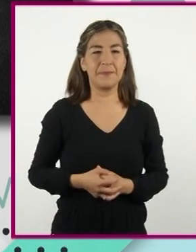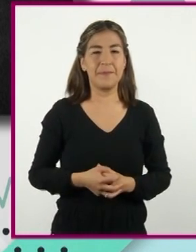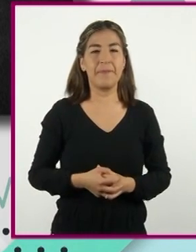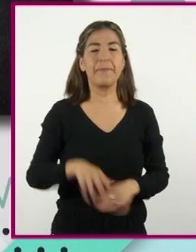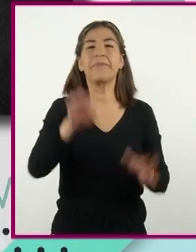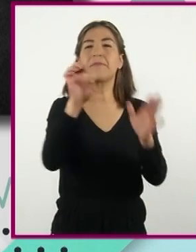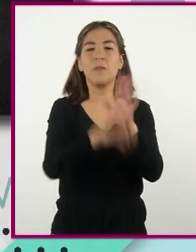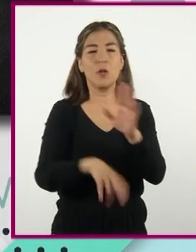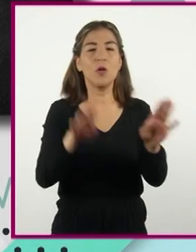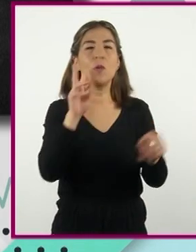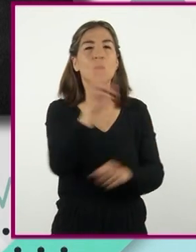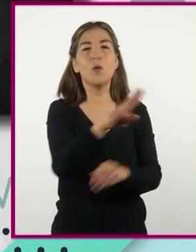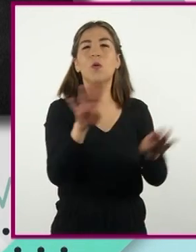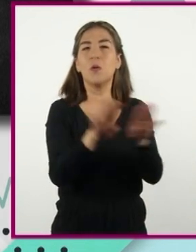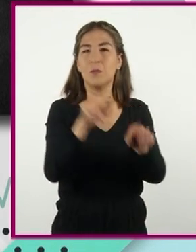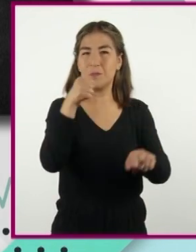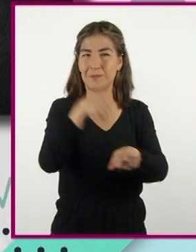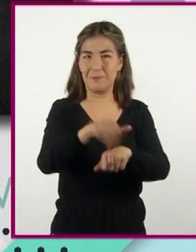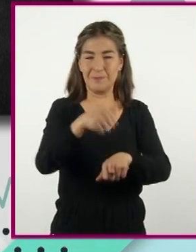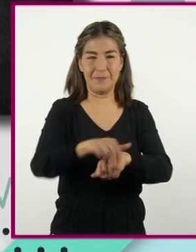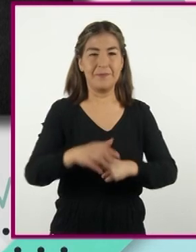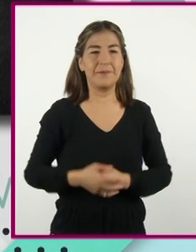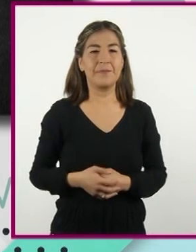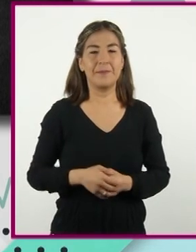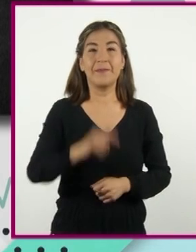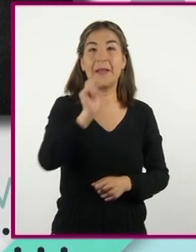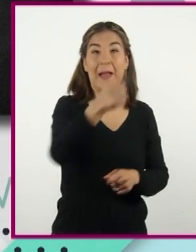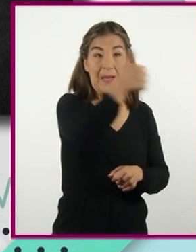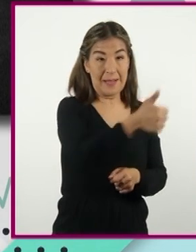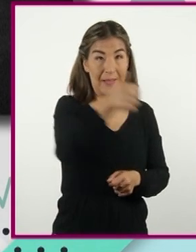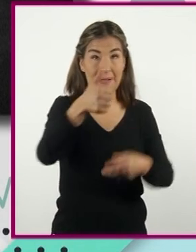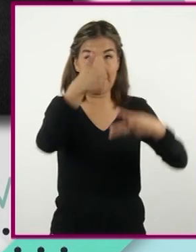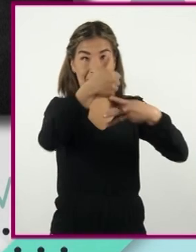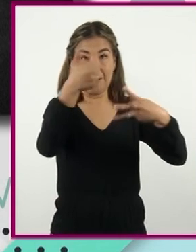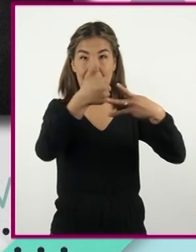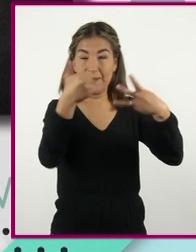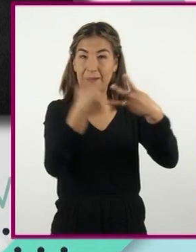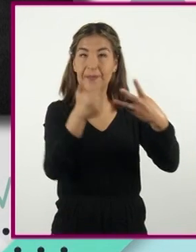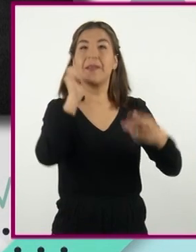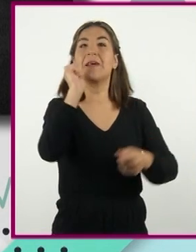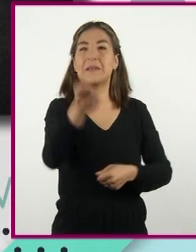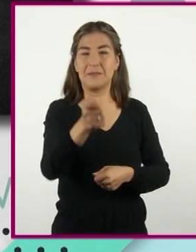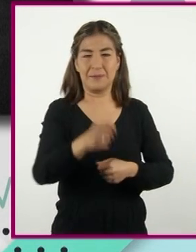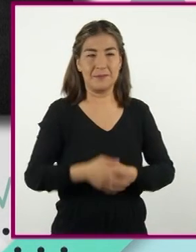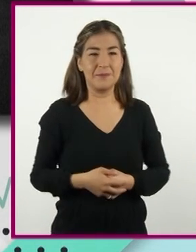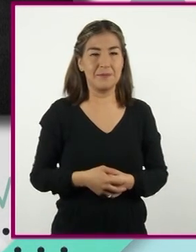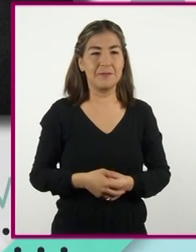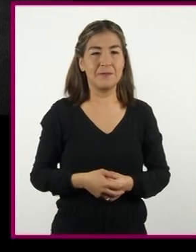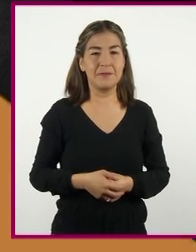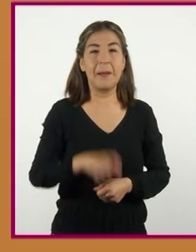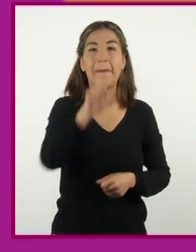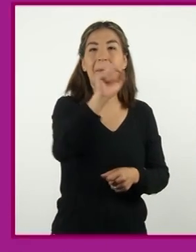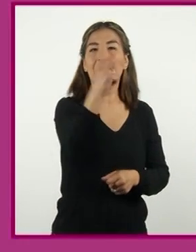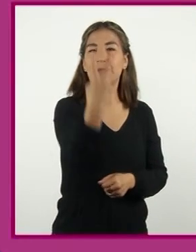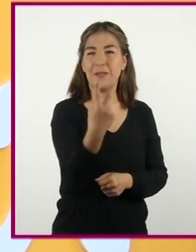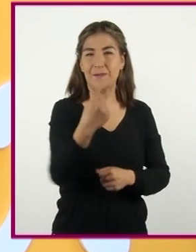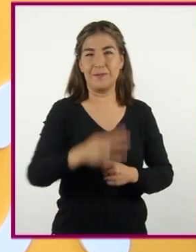Haciendo las operaciones correspondientes, vemos que en cada caso obtenemos 22.